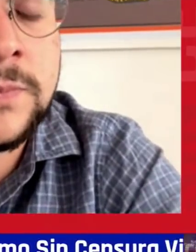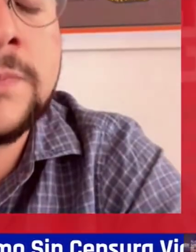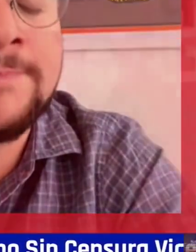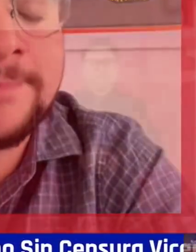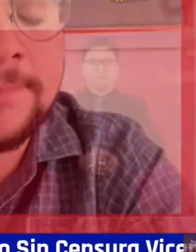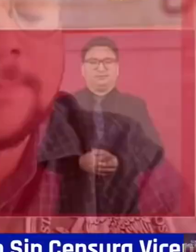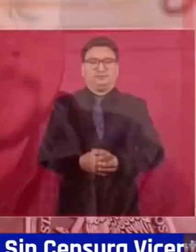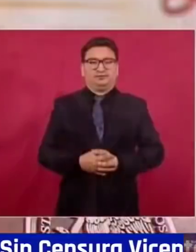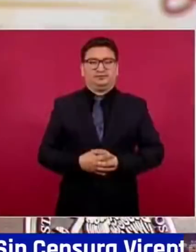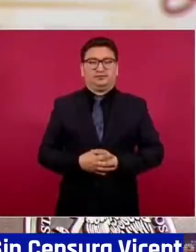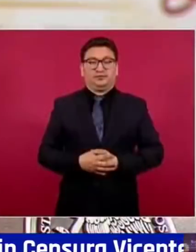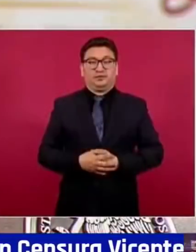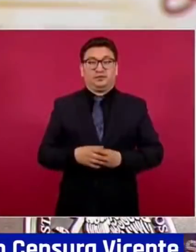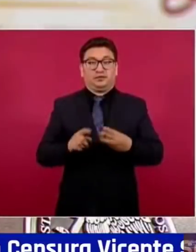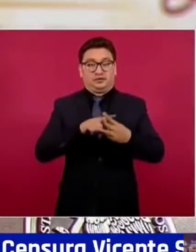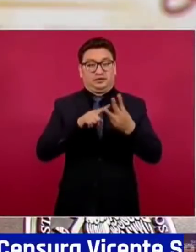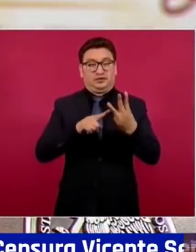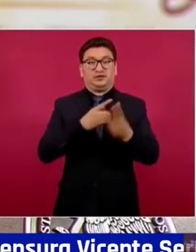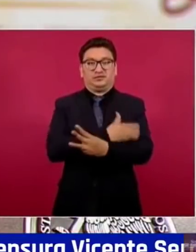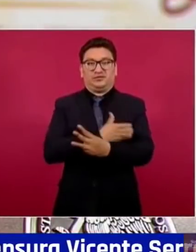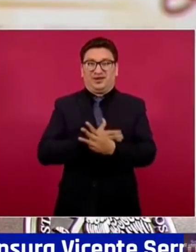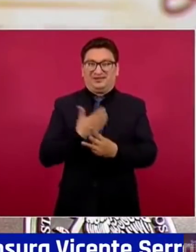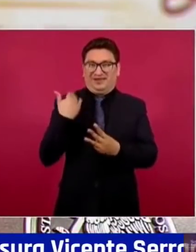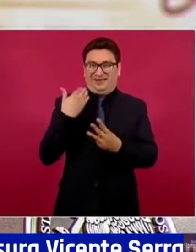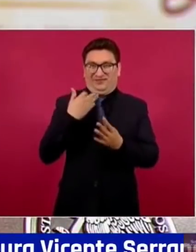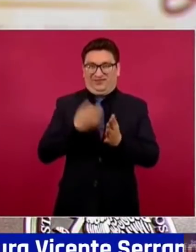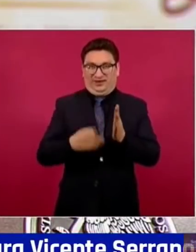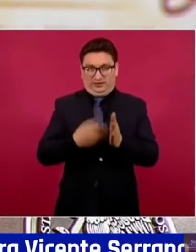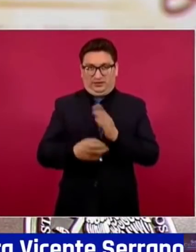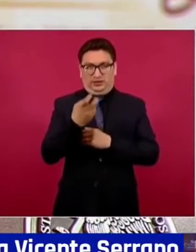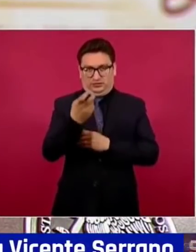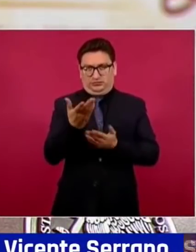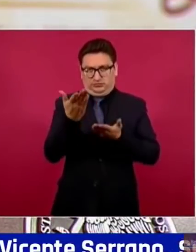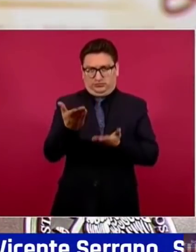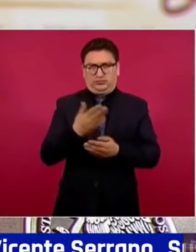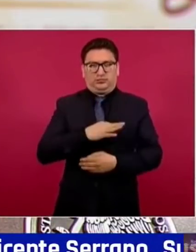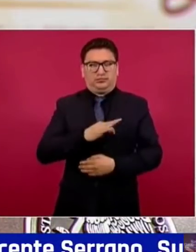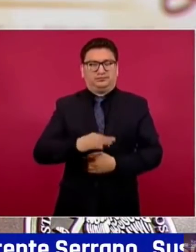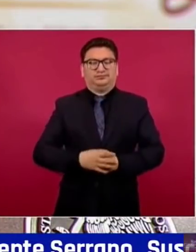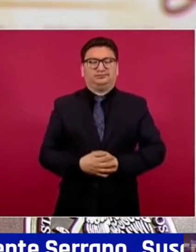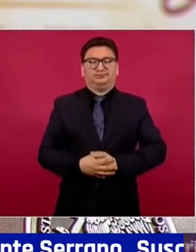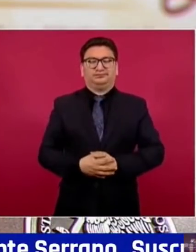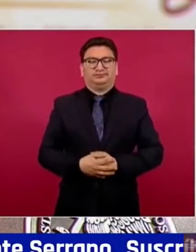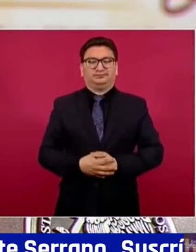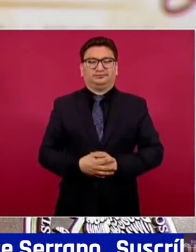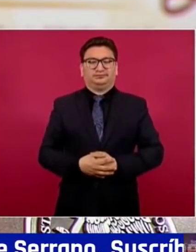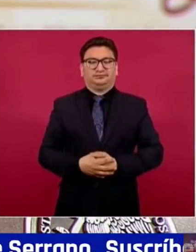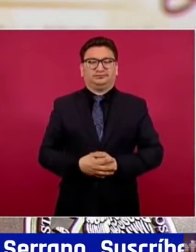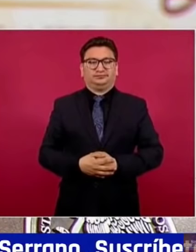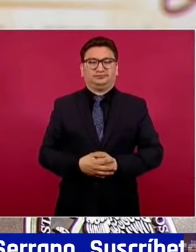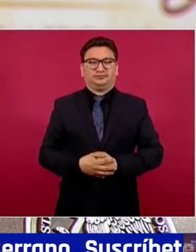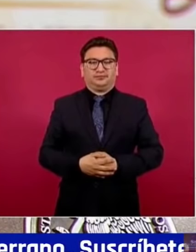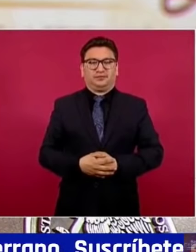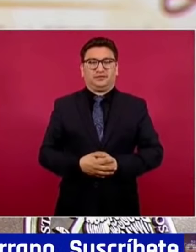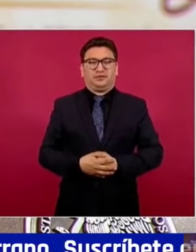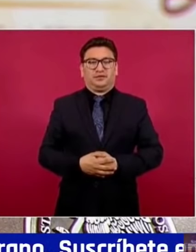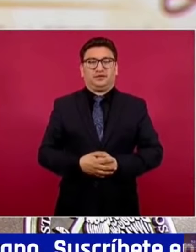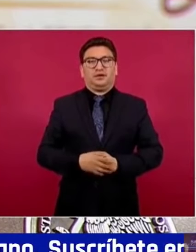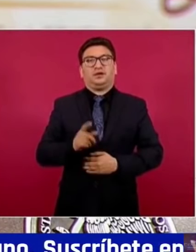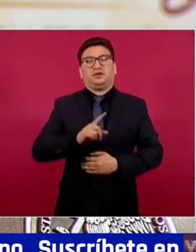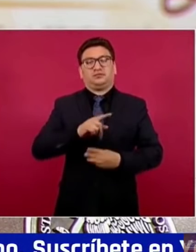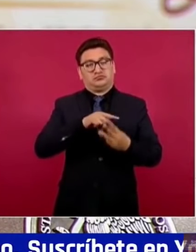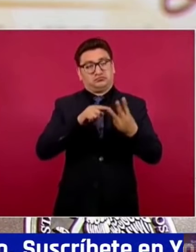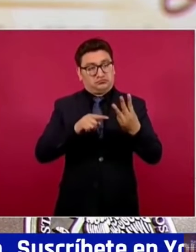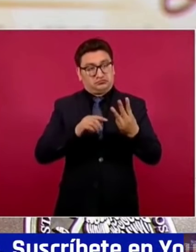batalla legislativa que se está dando, y cómo no estarlo. Yo y creo que no exagero,